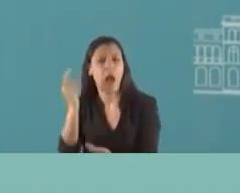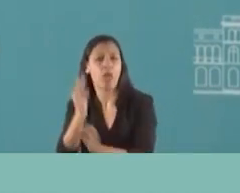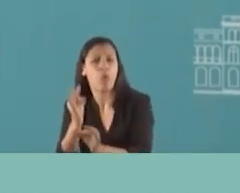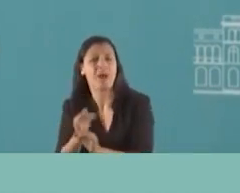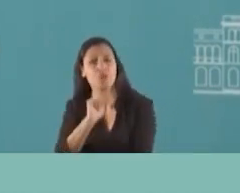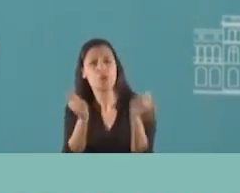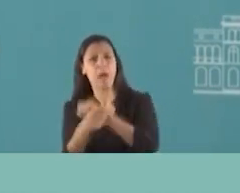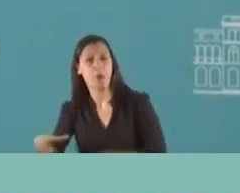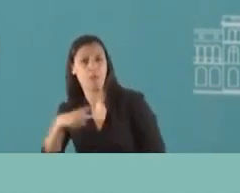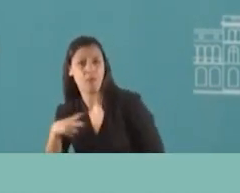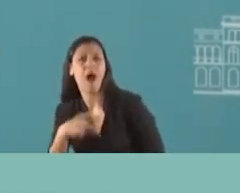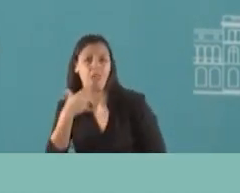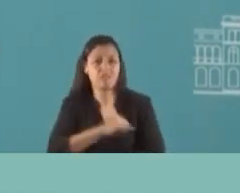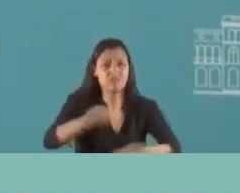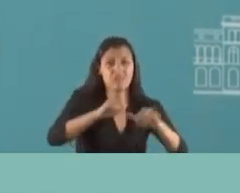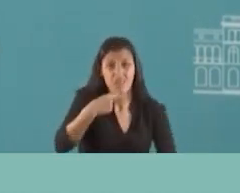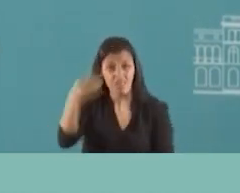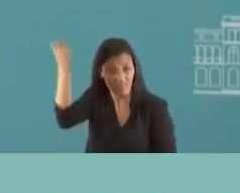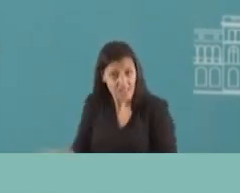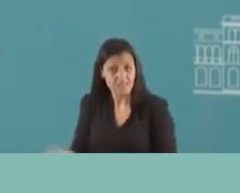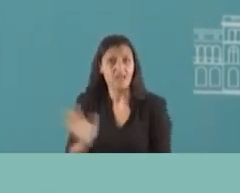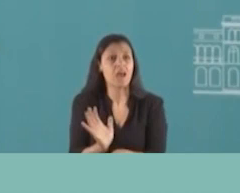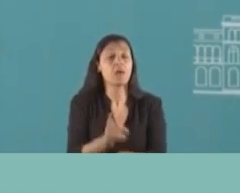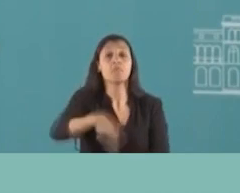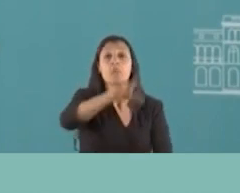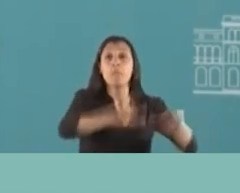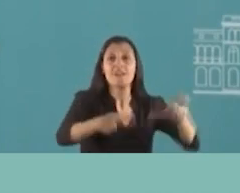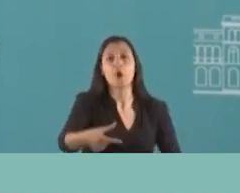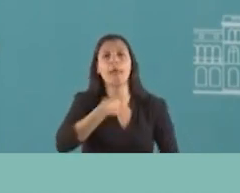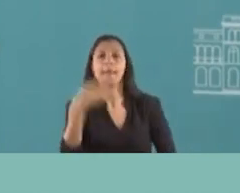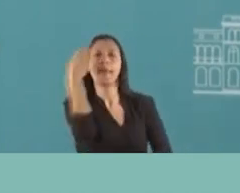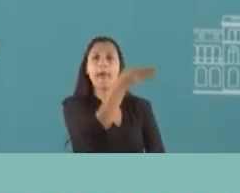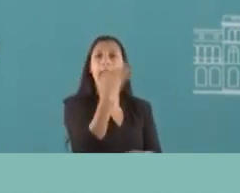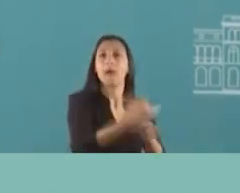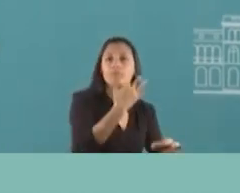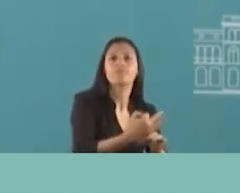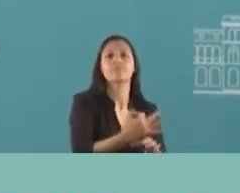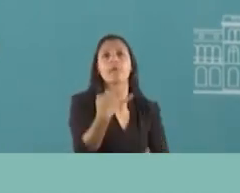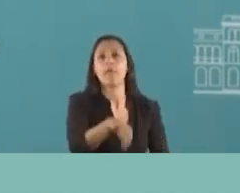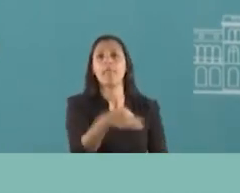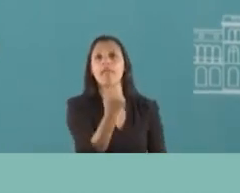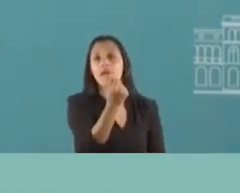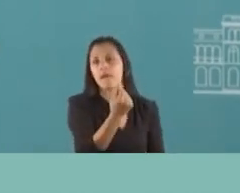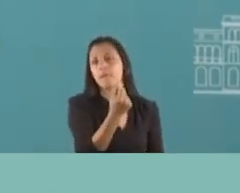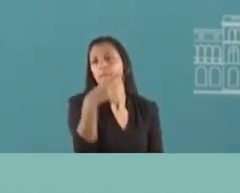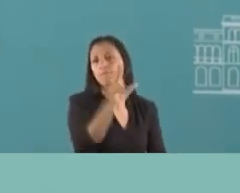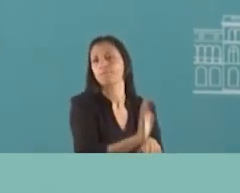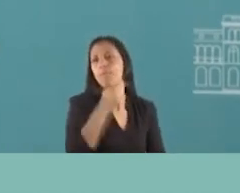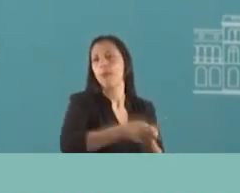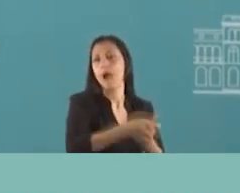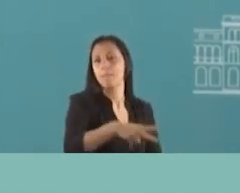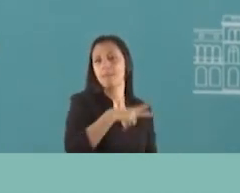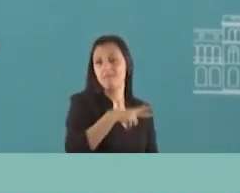que por lo tanto aquellos que este quieran educarse van a tener que disponer creo que la cuenta la hizo en estos días Este